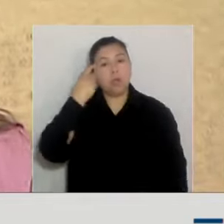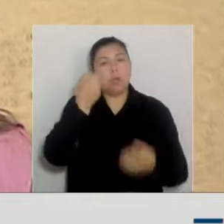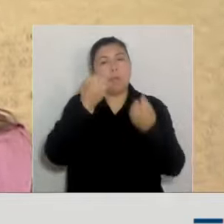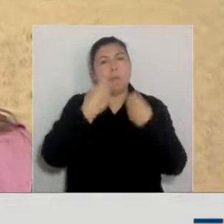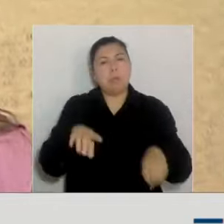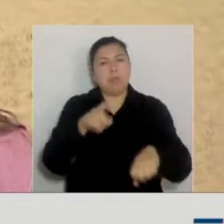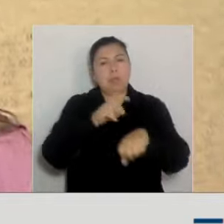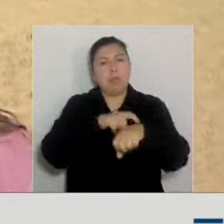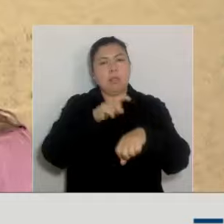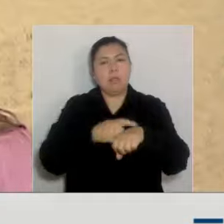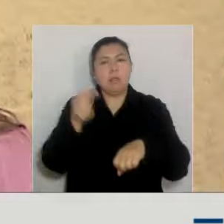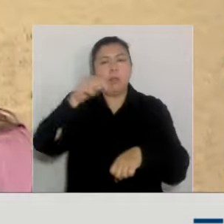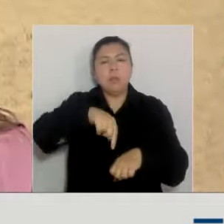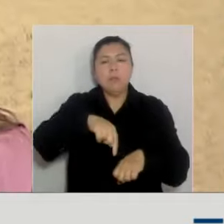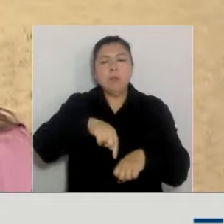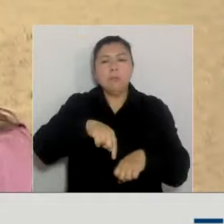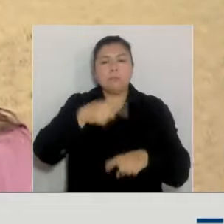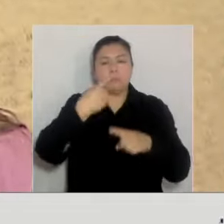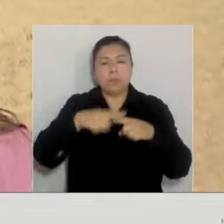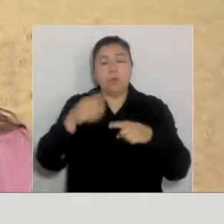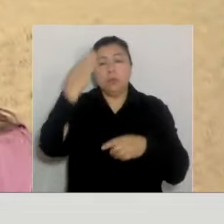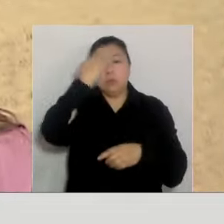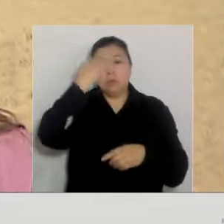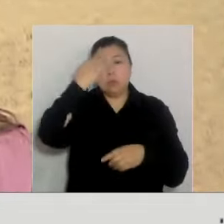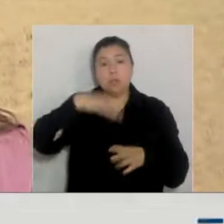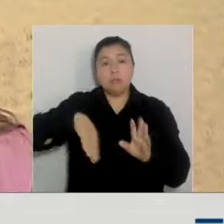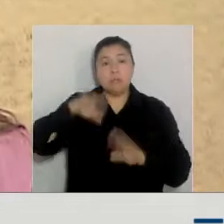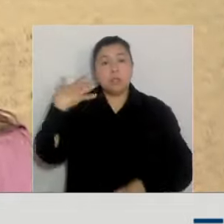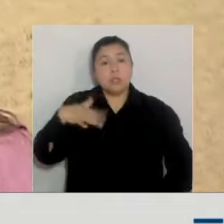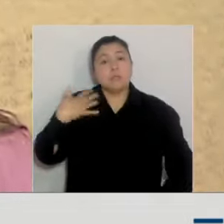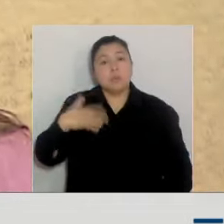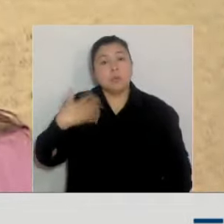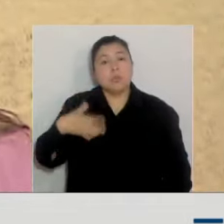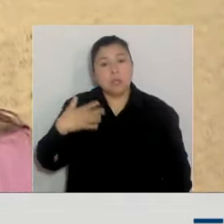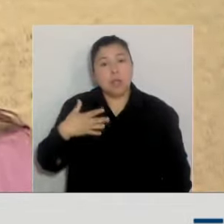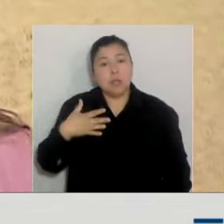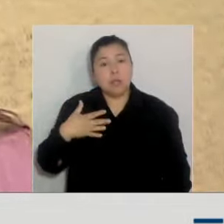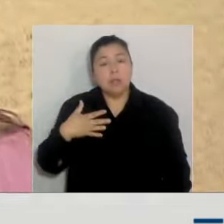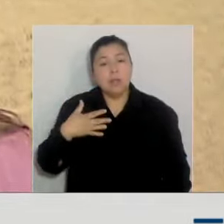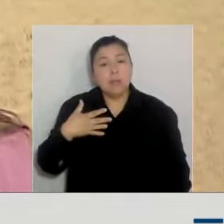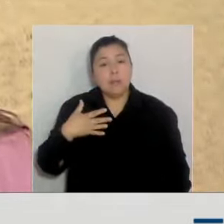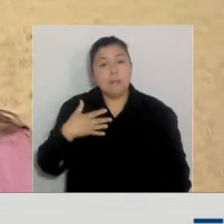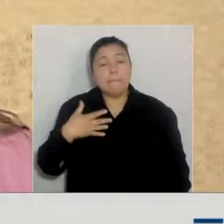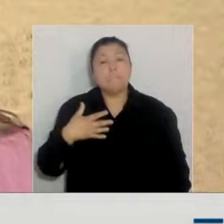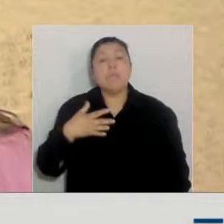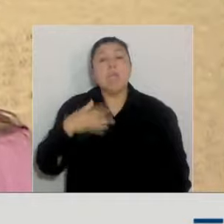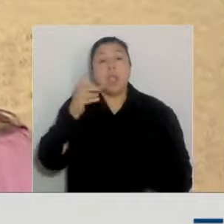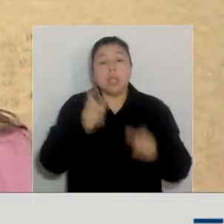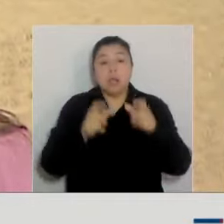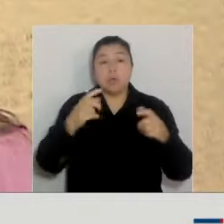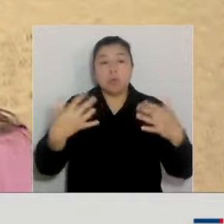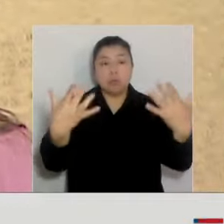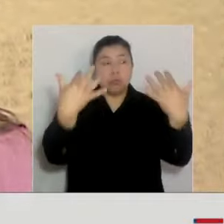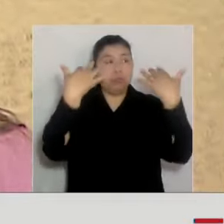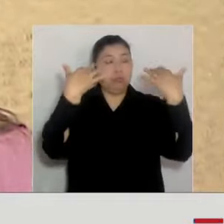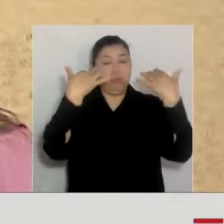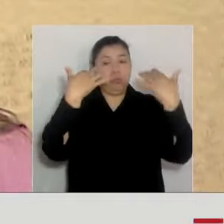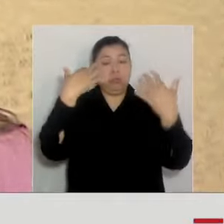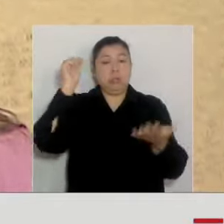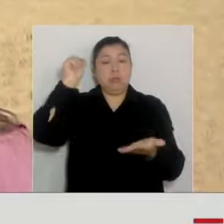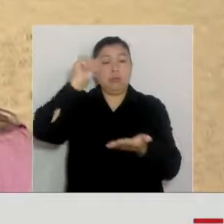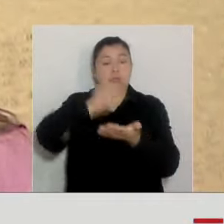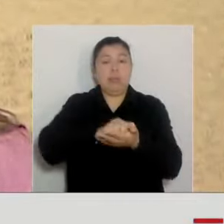que Hoy día hay otras preocupaciones mucho más importantes y que Inclusive la gente que nos está mirando Hoy está reclamando que perdamos